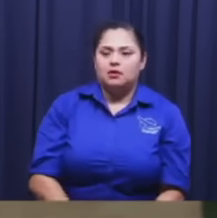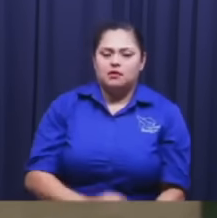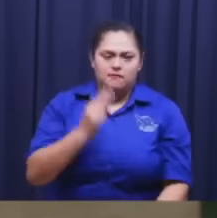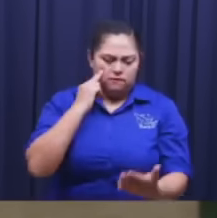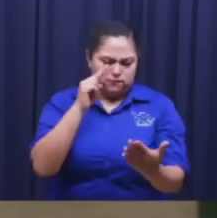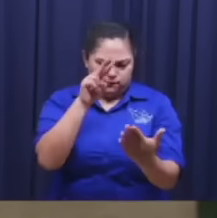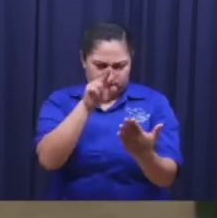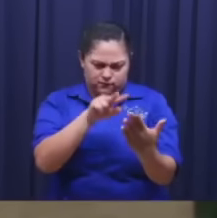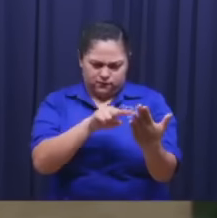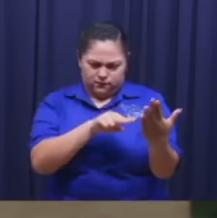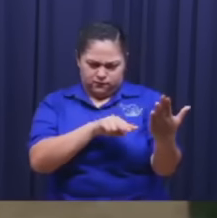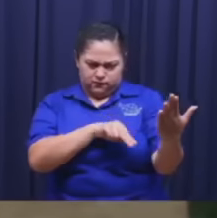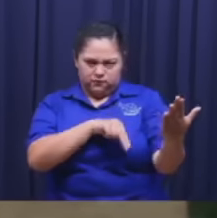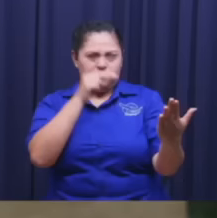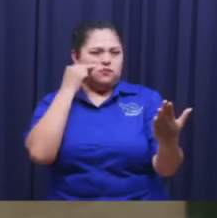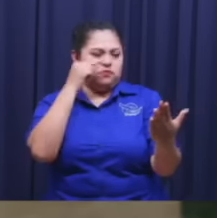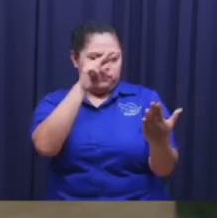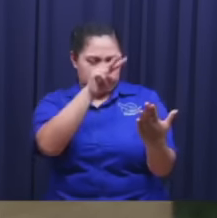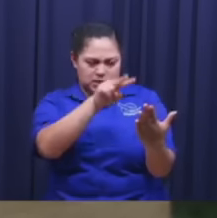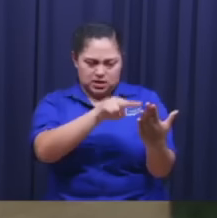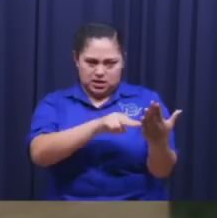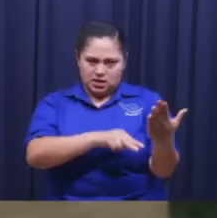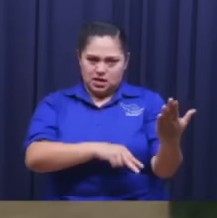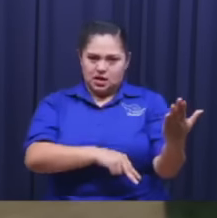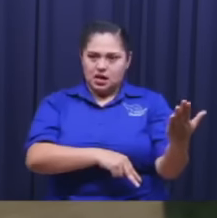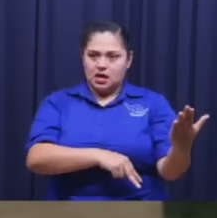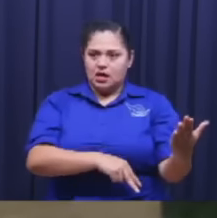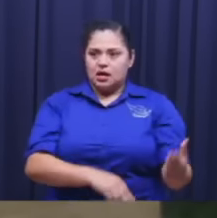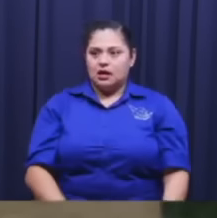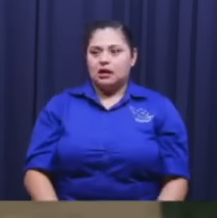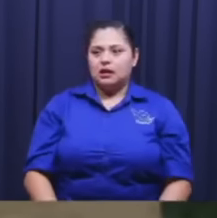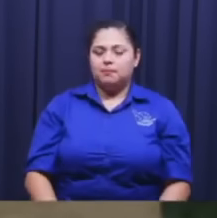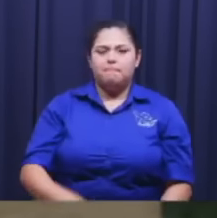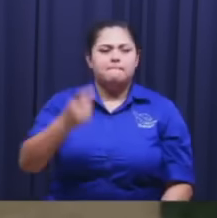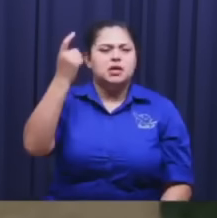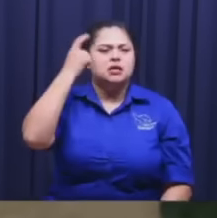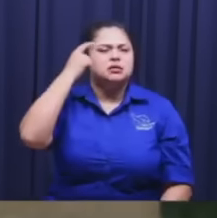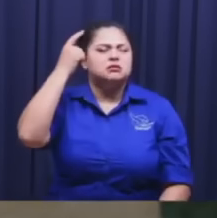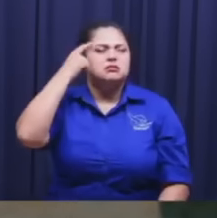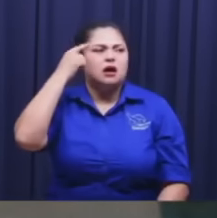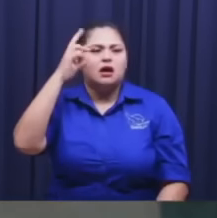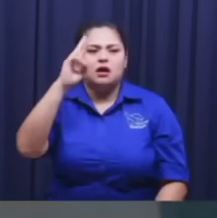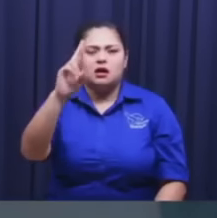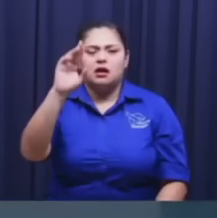Vamos a ver, vamos a ver, vamos a ver. El reflexivo,